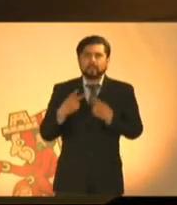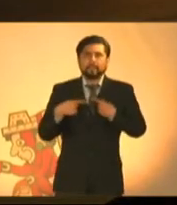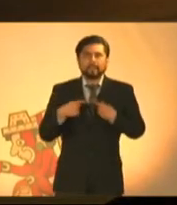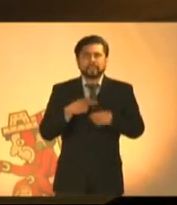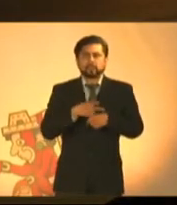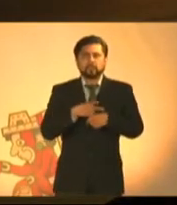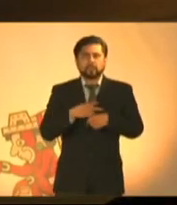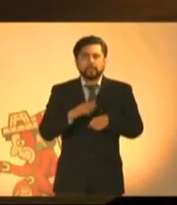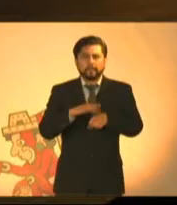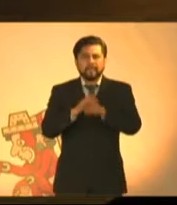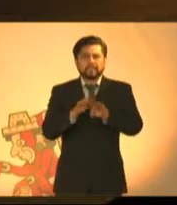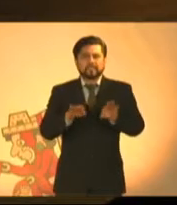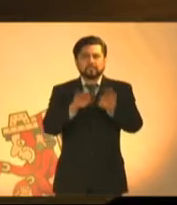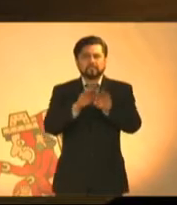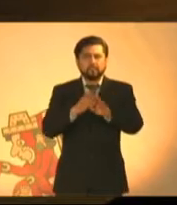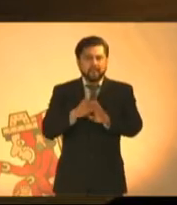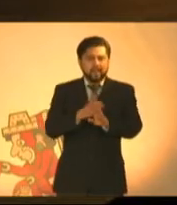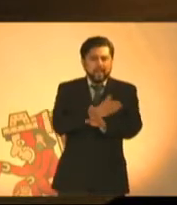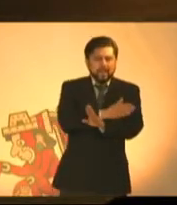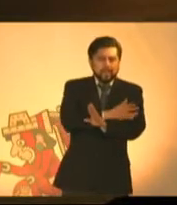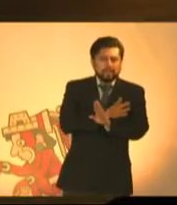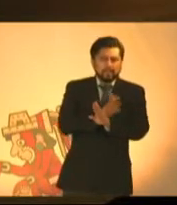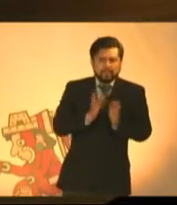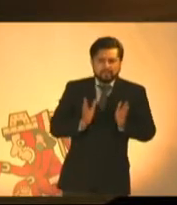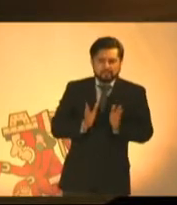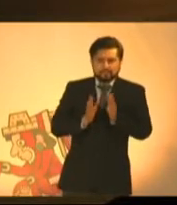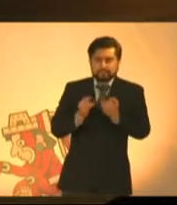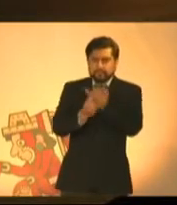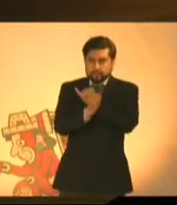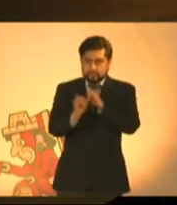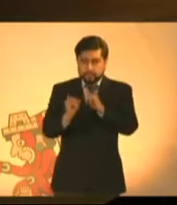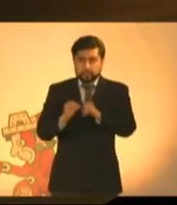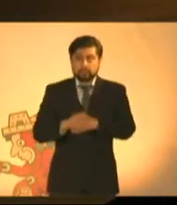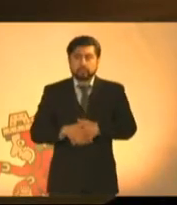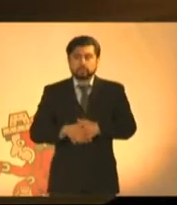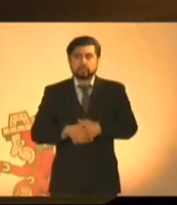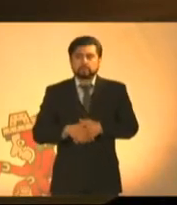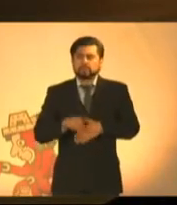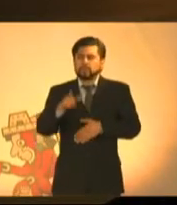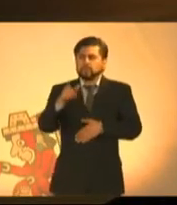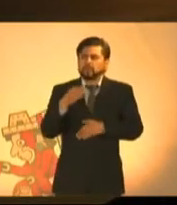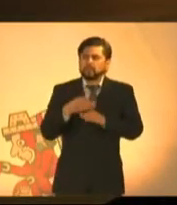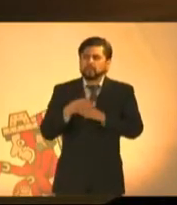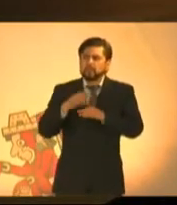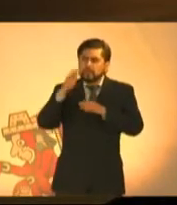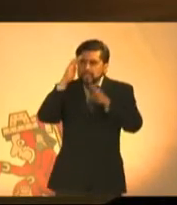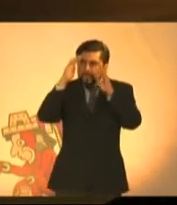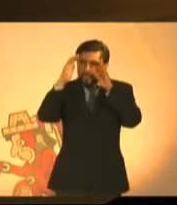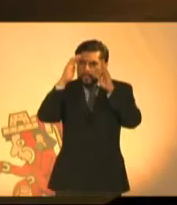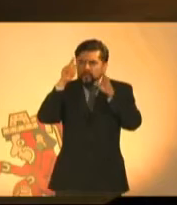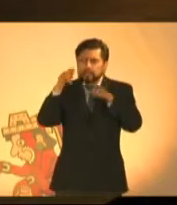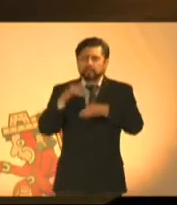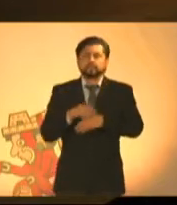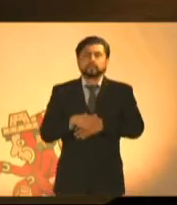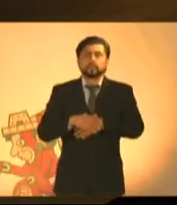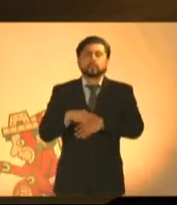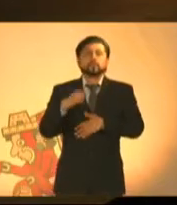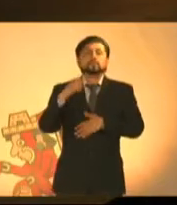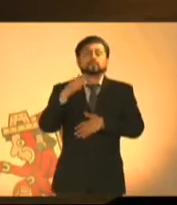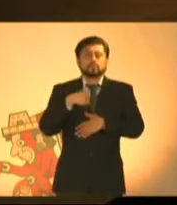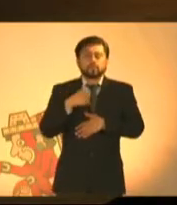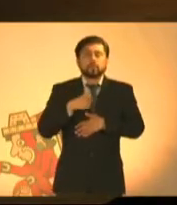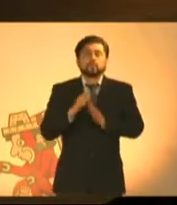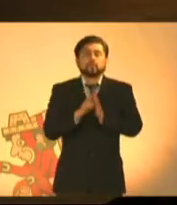precursores de la independencia y que trae en mente puesta en un libro sobre la